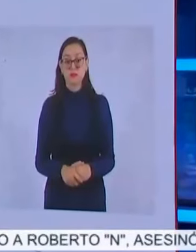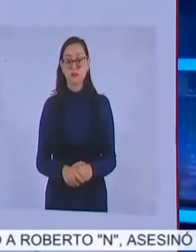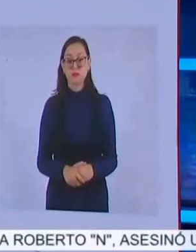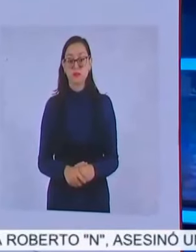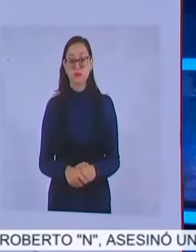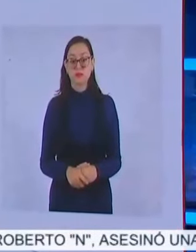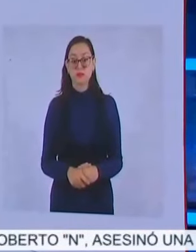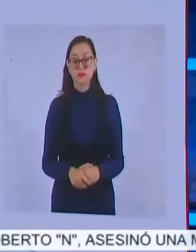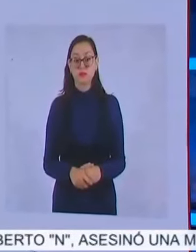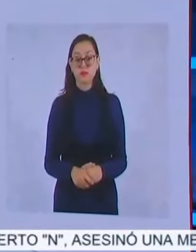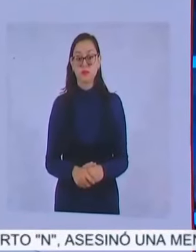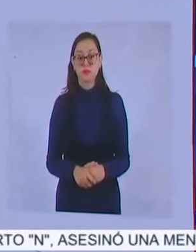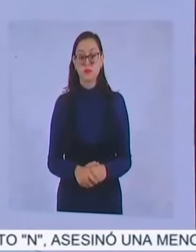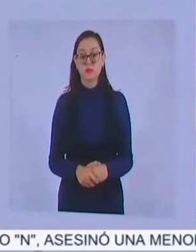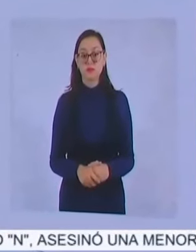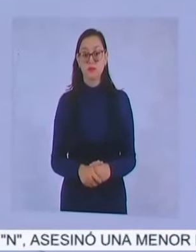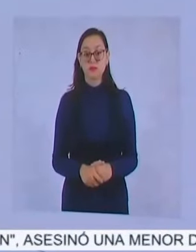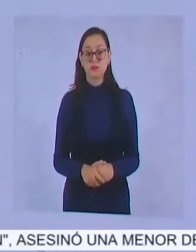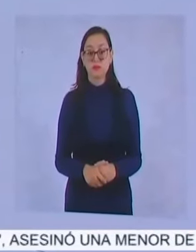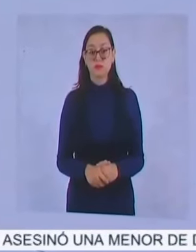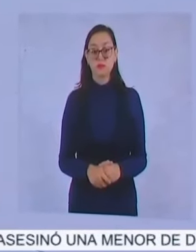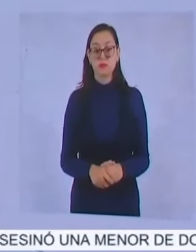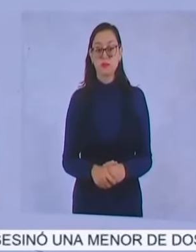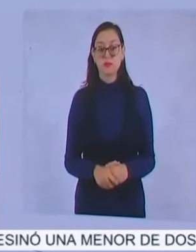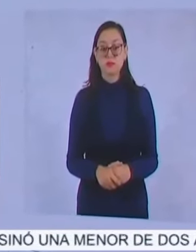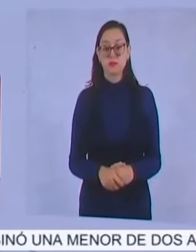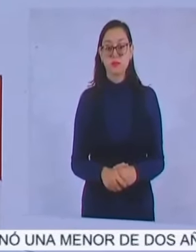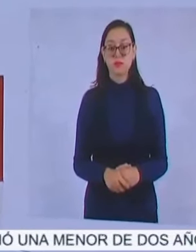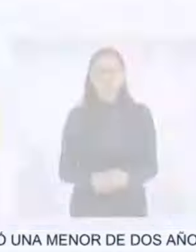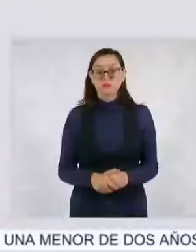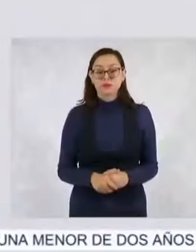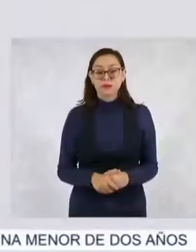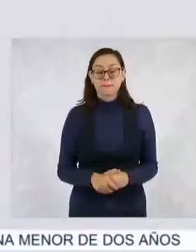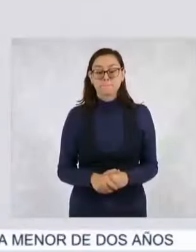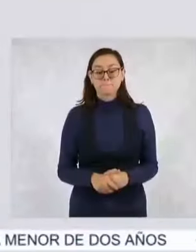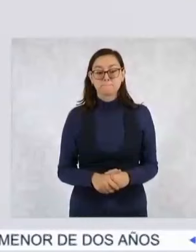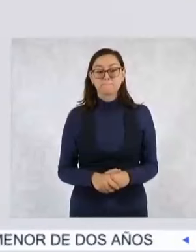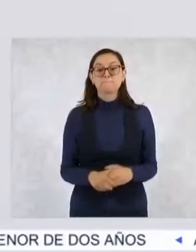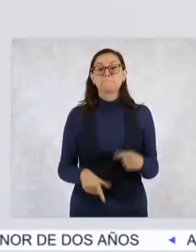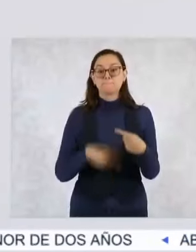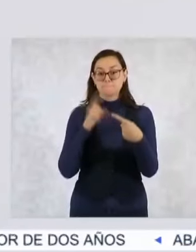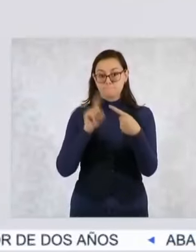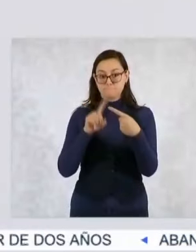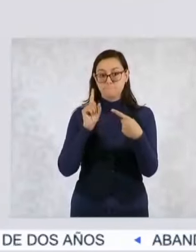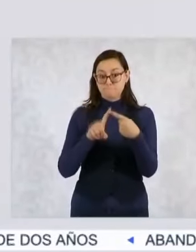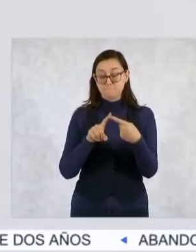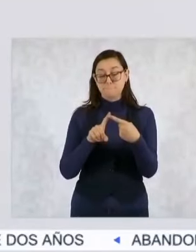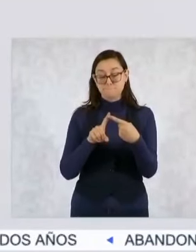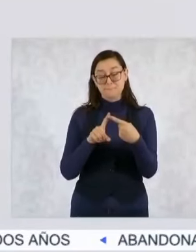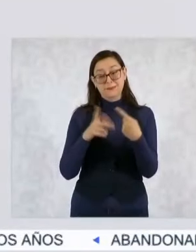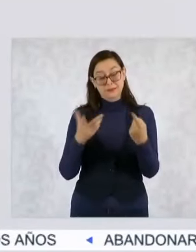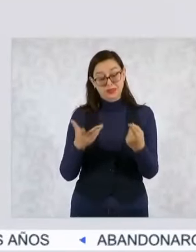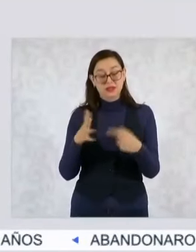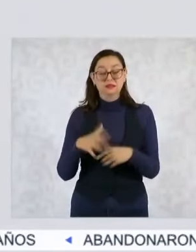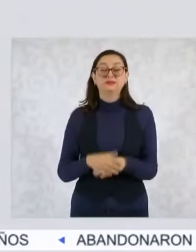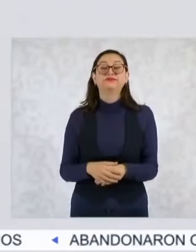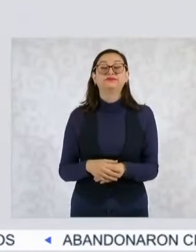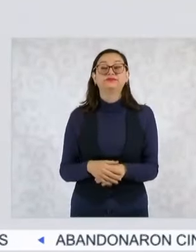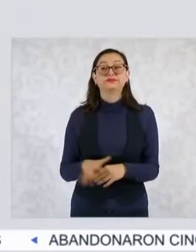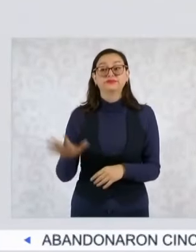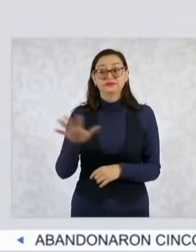presidenta Claudia sh en su mañanera hablando de Guerrero se espera que haya más lluvias en estos días